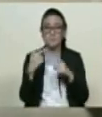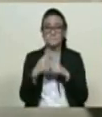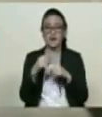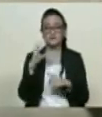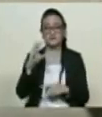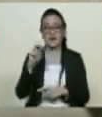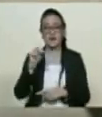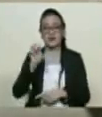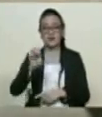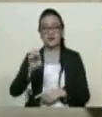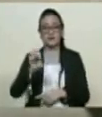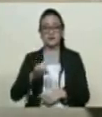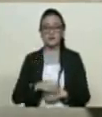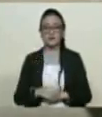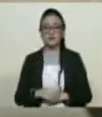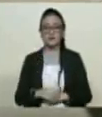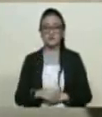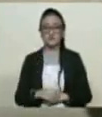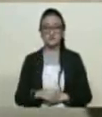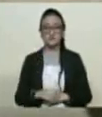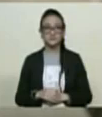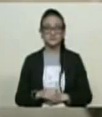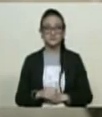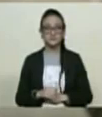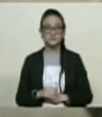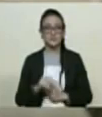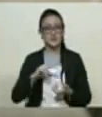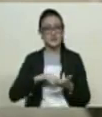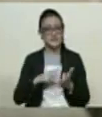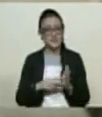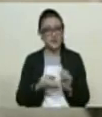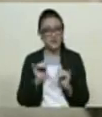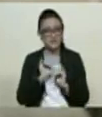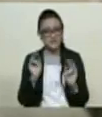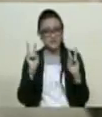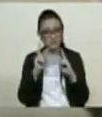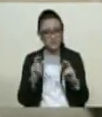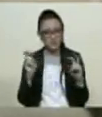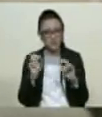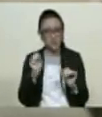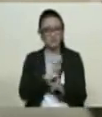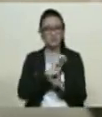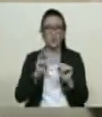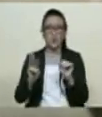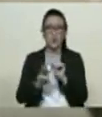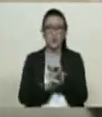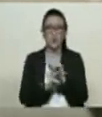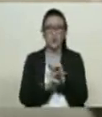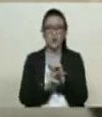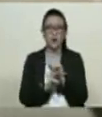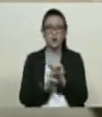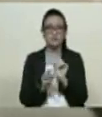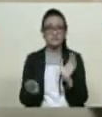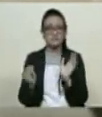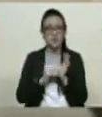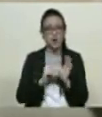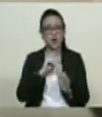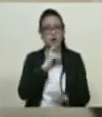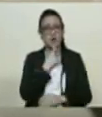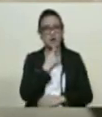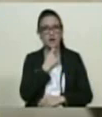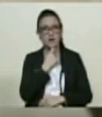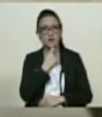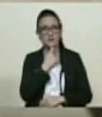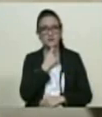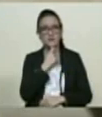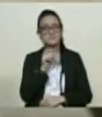Nacional Electoral. Eso significa que una vez que se audita el software, quien mete la clave son